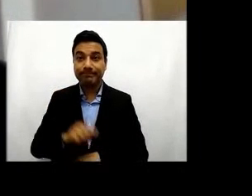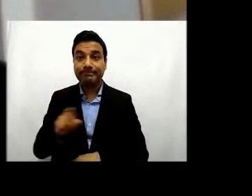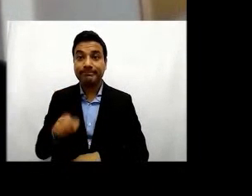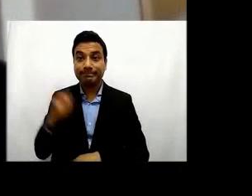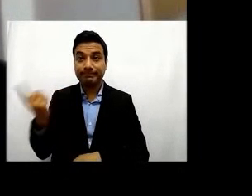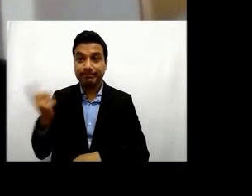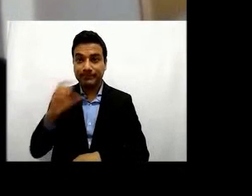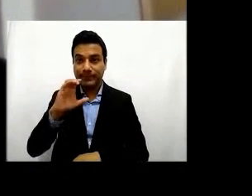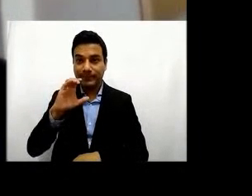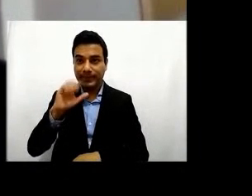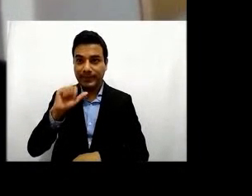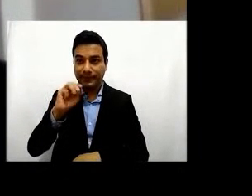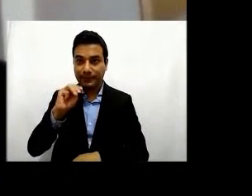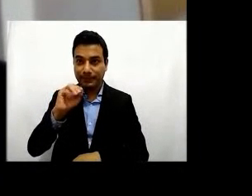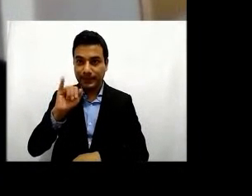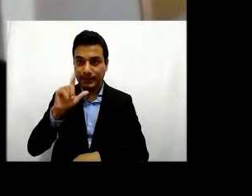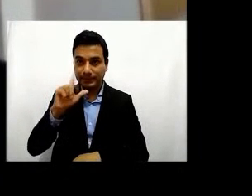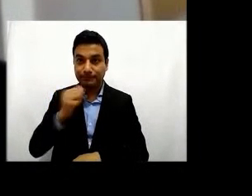contigo, Camila. Bienvenida.